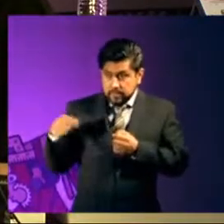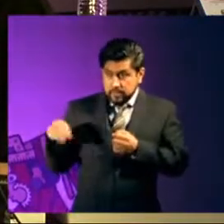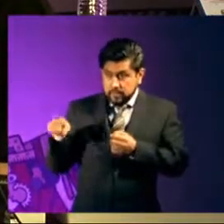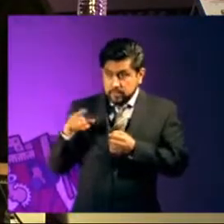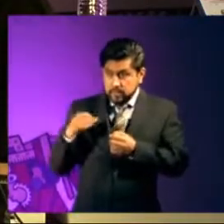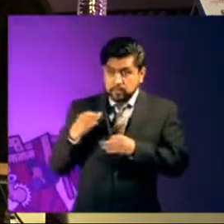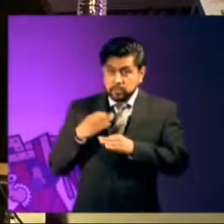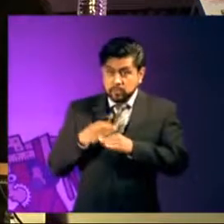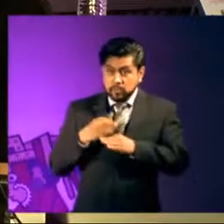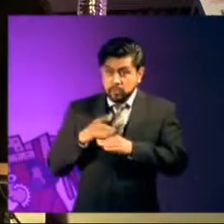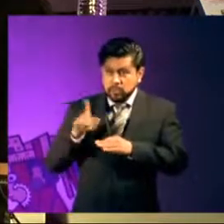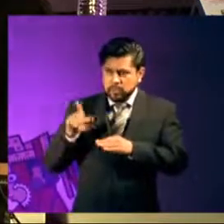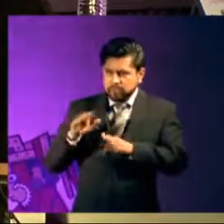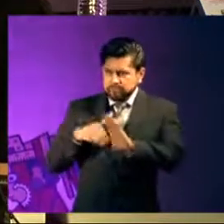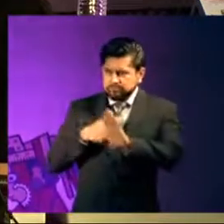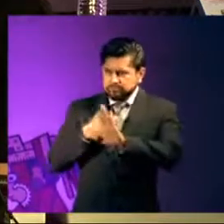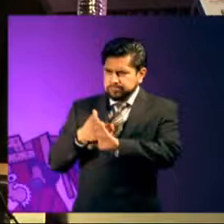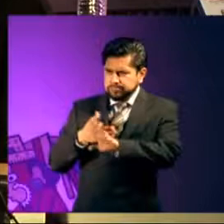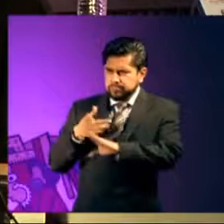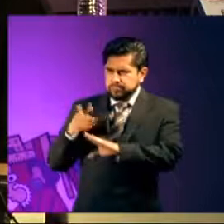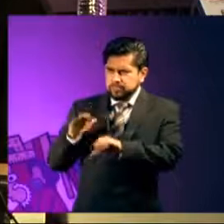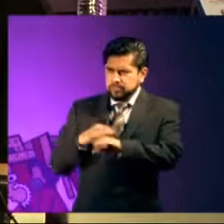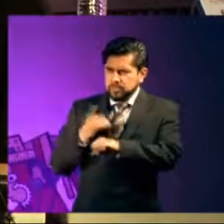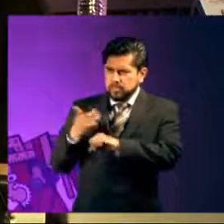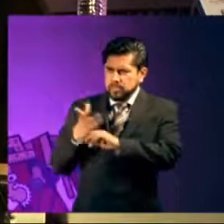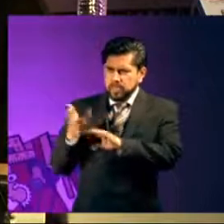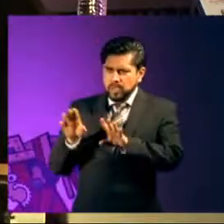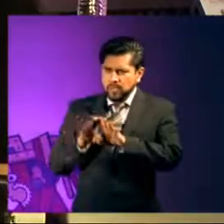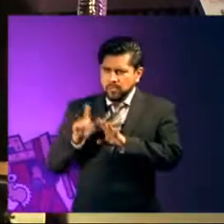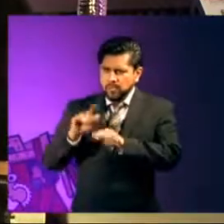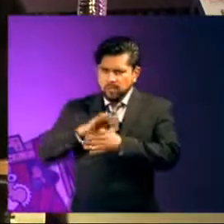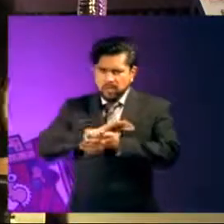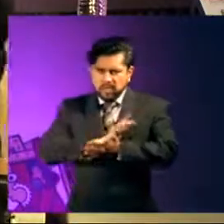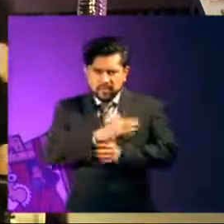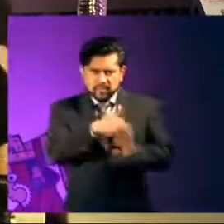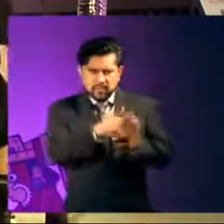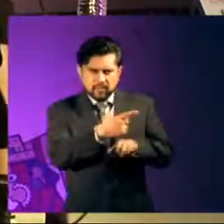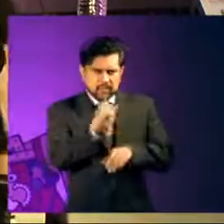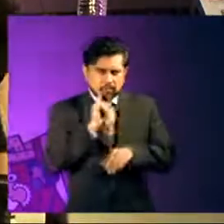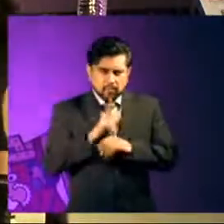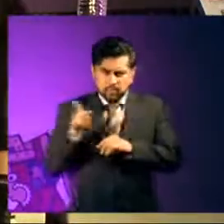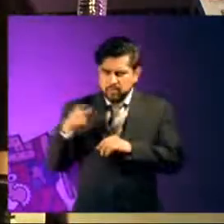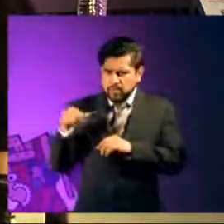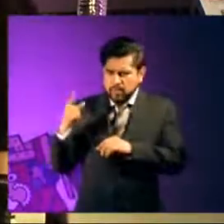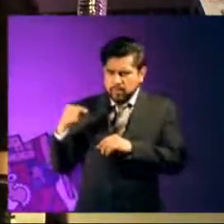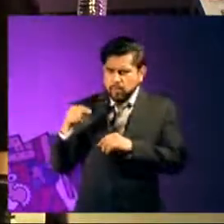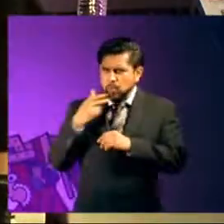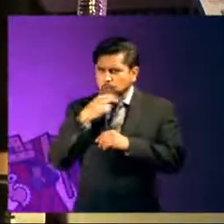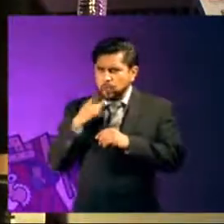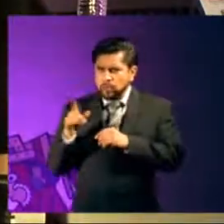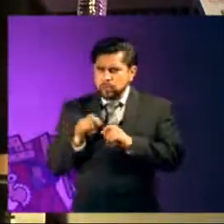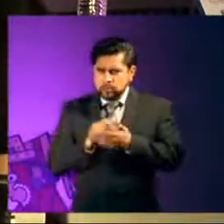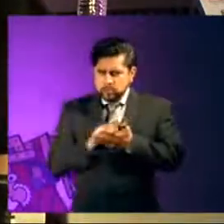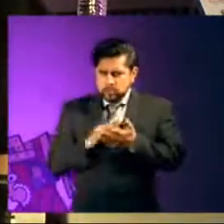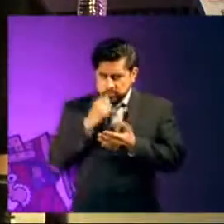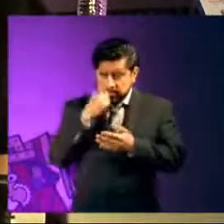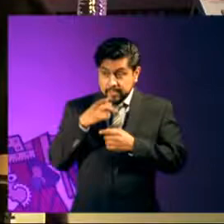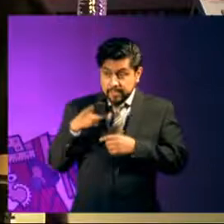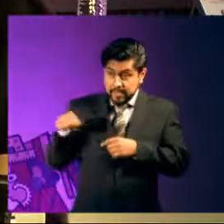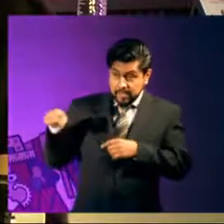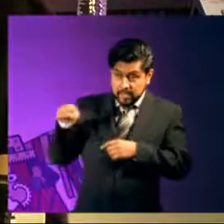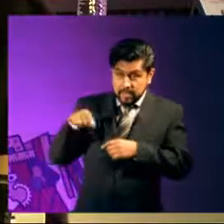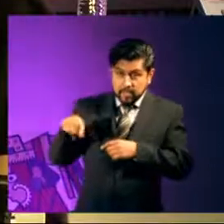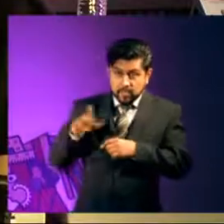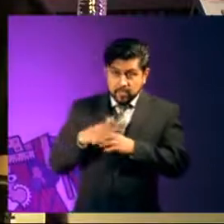misoginia norman mailer no se diga los anteriores scott fitzgerald etcétera se había